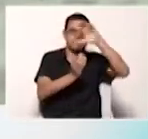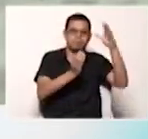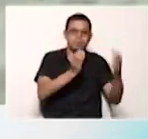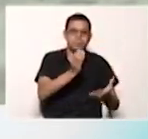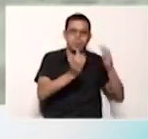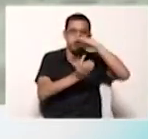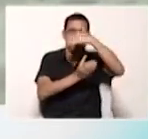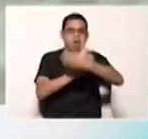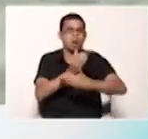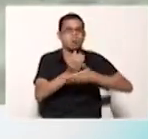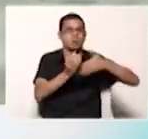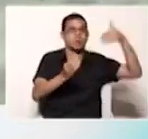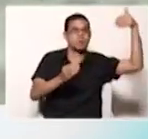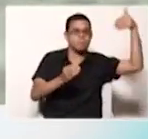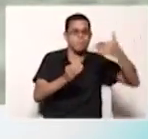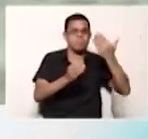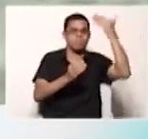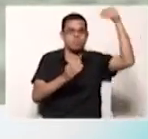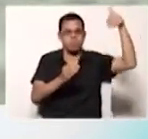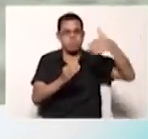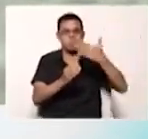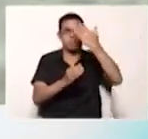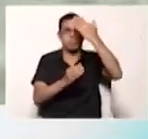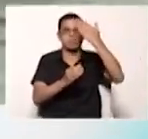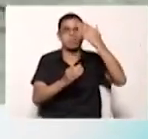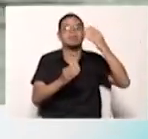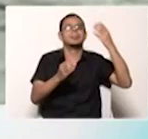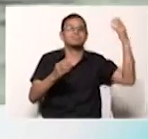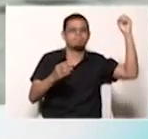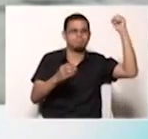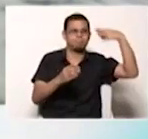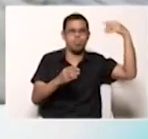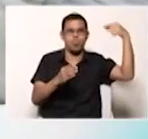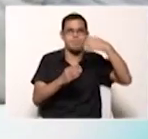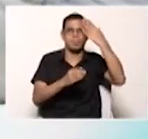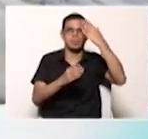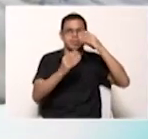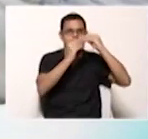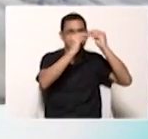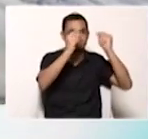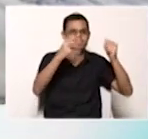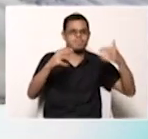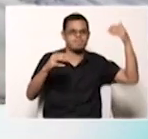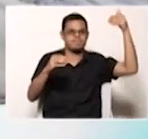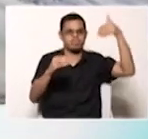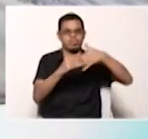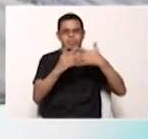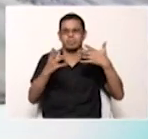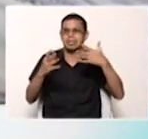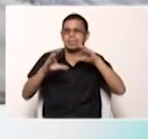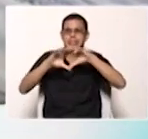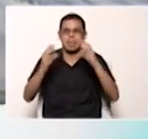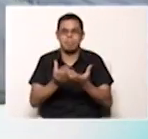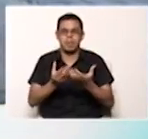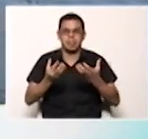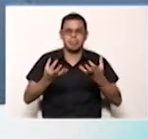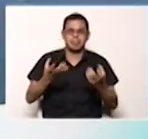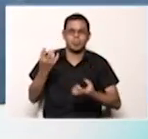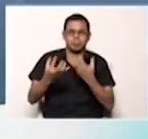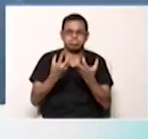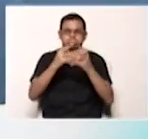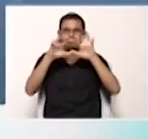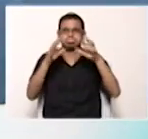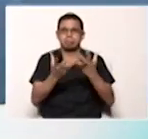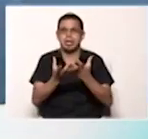de los dañinos rayos ultravioleta, se haya roto. Se calienta el planeta, se derrite el hielo